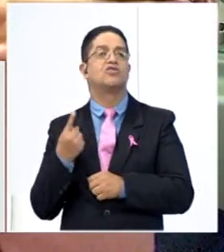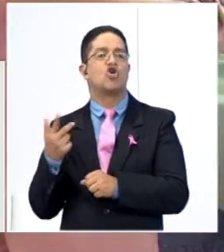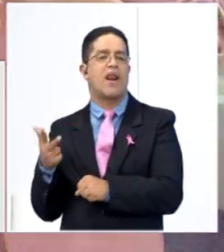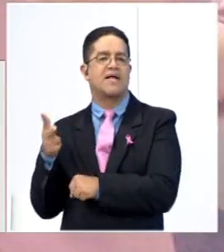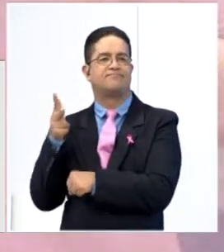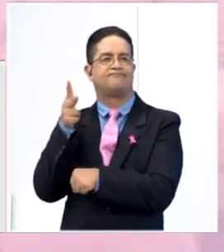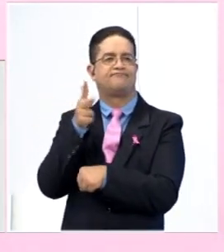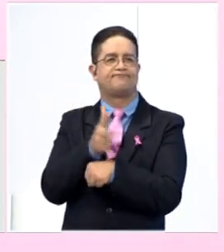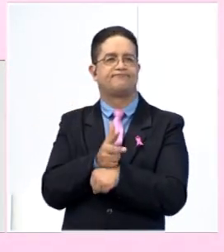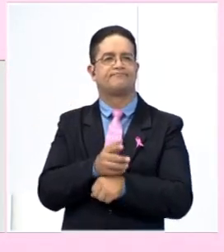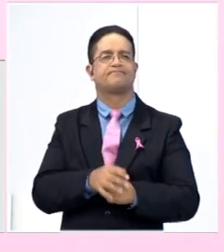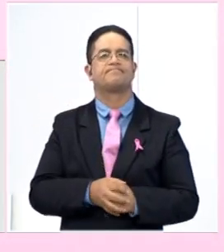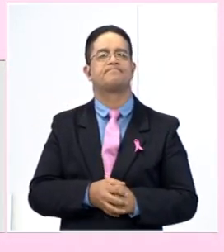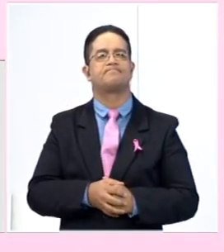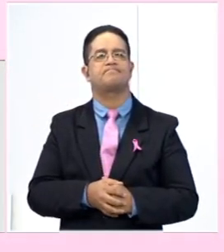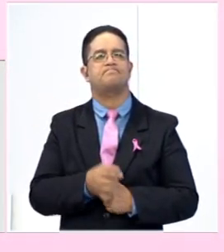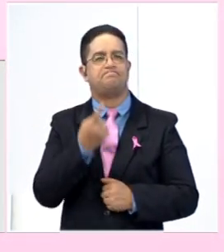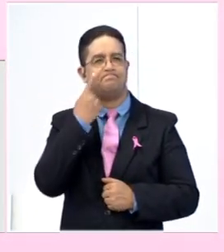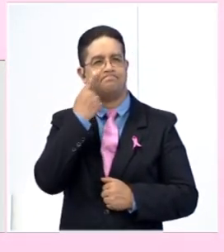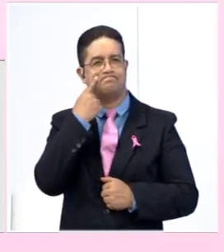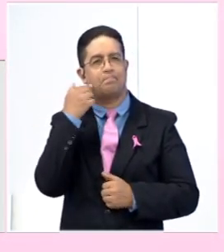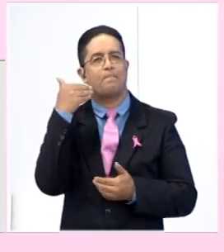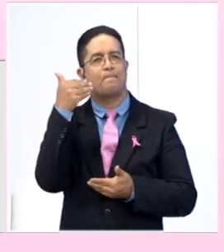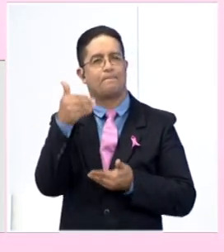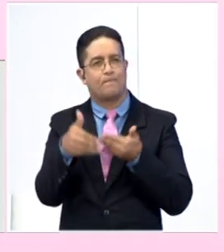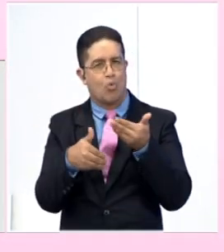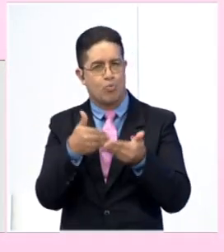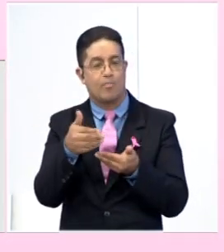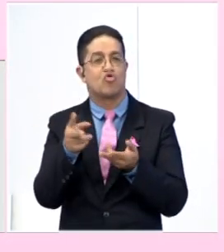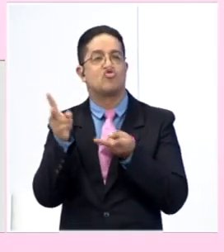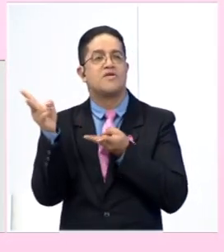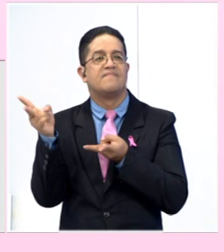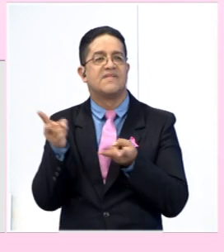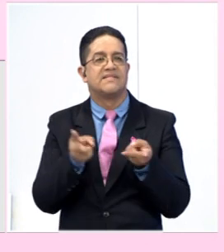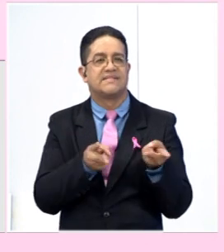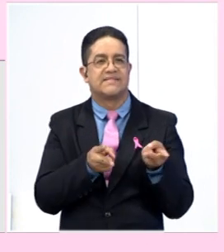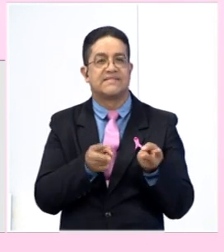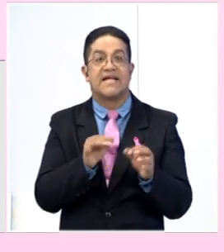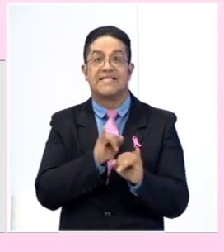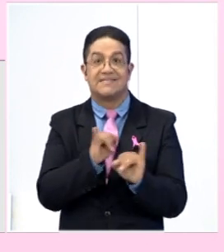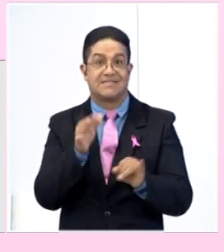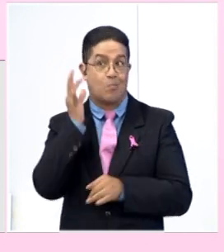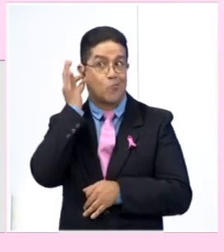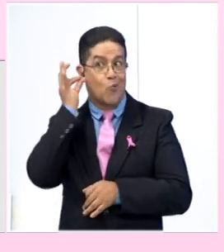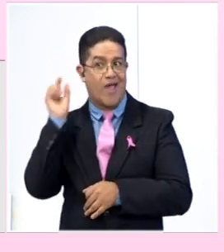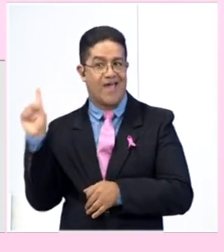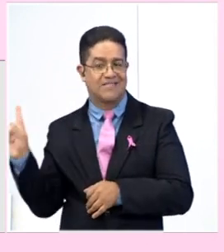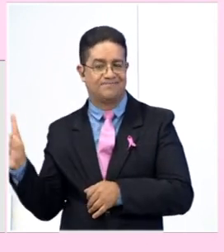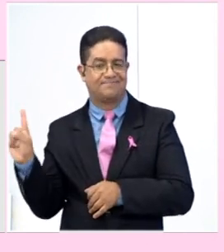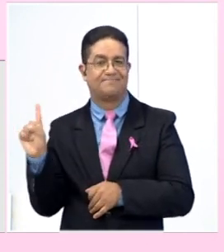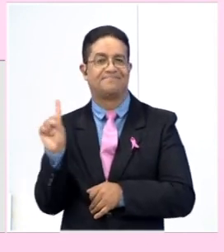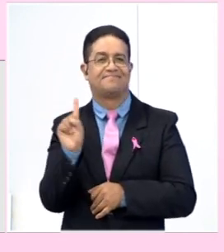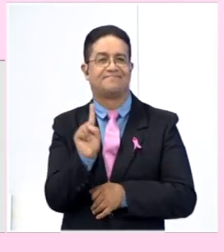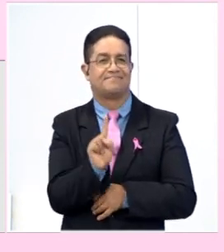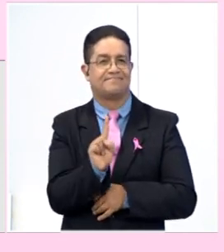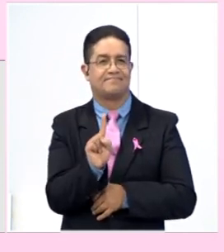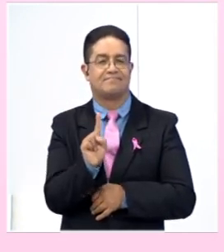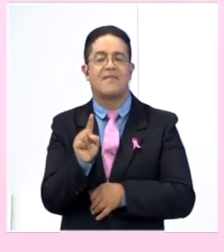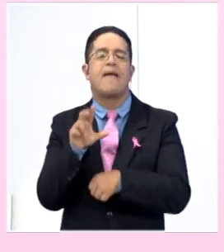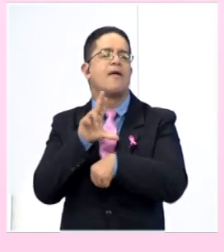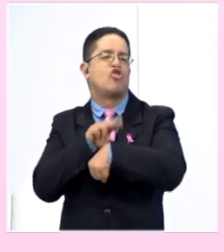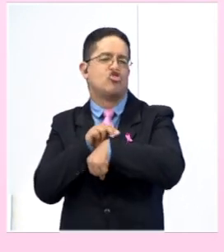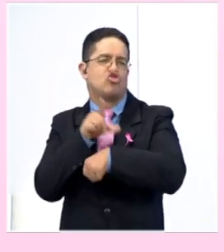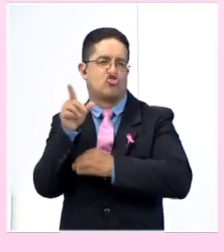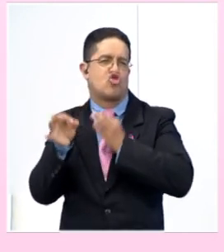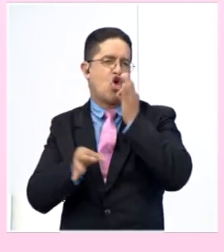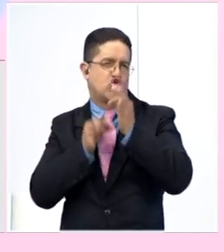equipo. Vamos a ir viendo esto poco a poco, vamos a invitarlos porque ya vamos a tener a la paciente con nosotros y la doctora nos va a explicar un